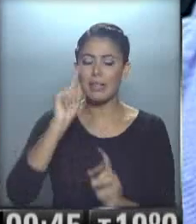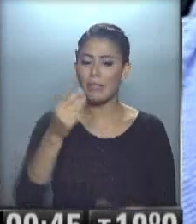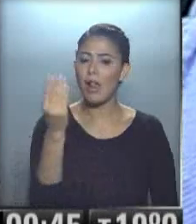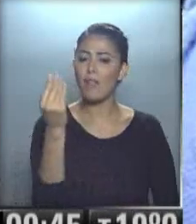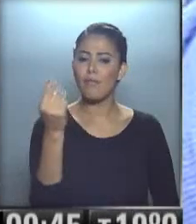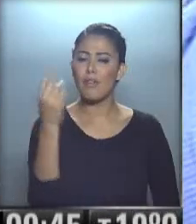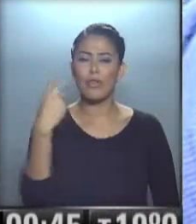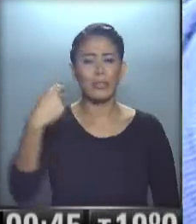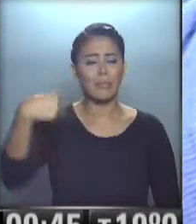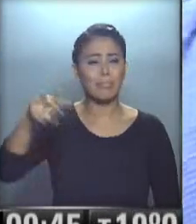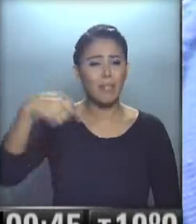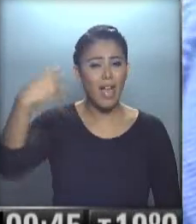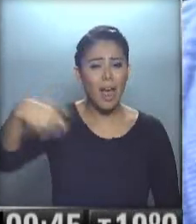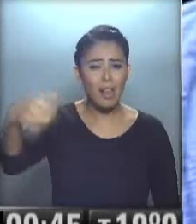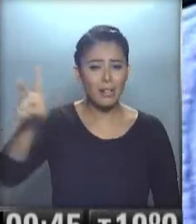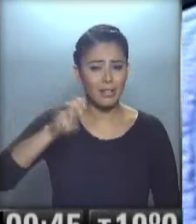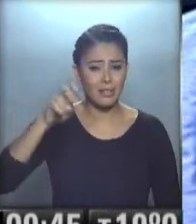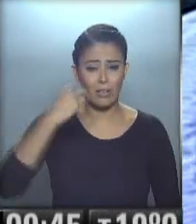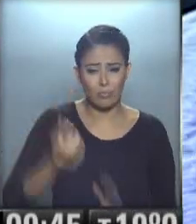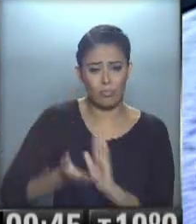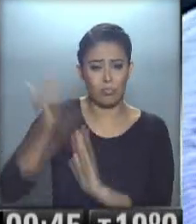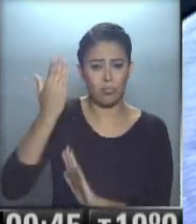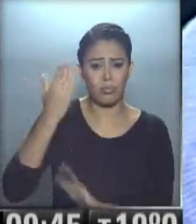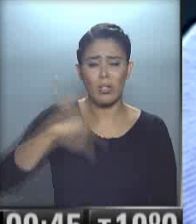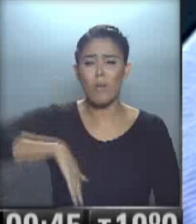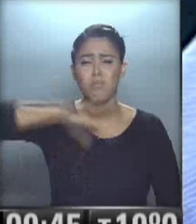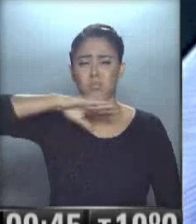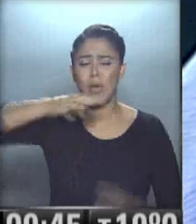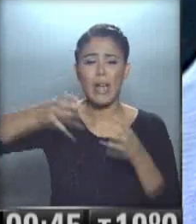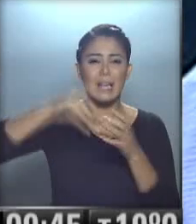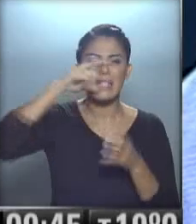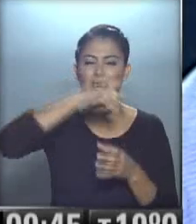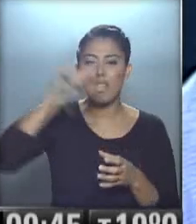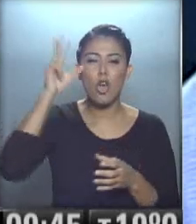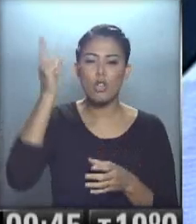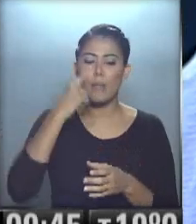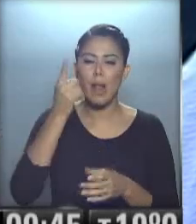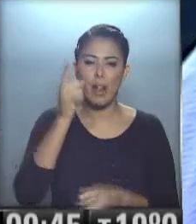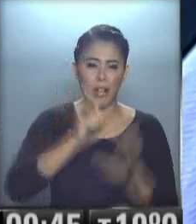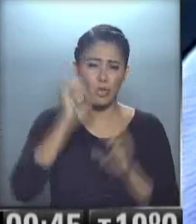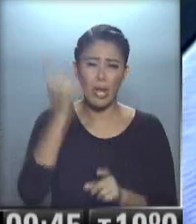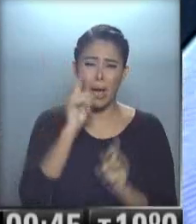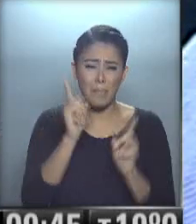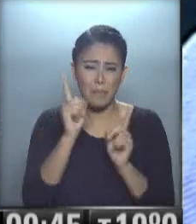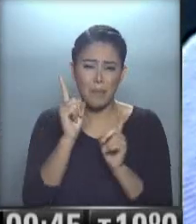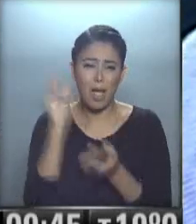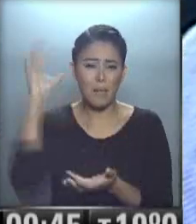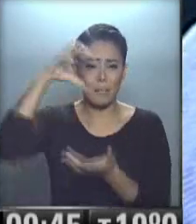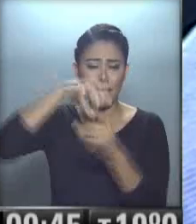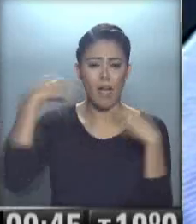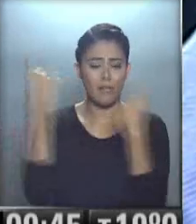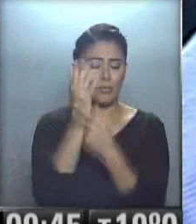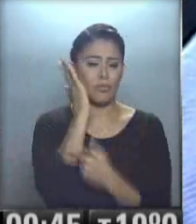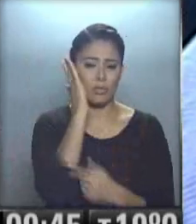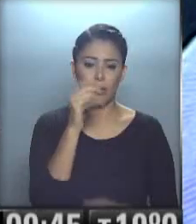los alquileres suben y viven hacinados entre 7 y 8 personas en una habitación.